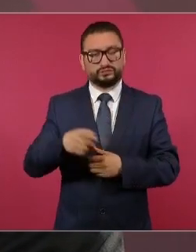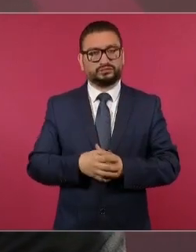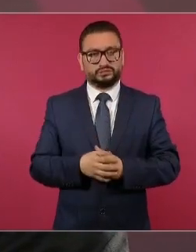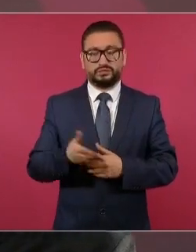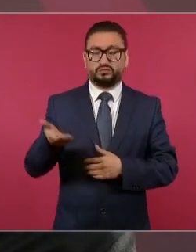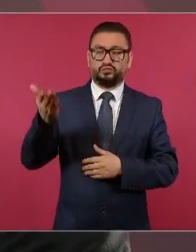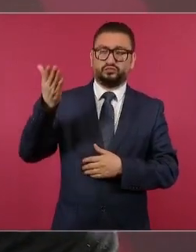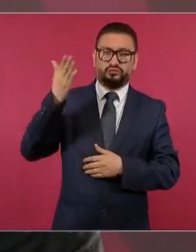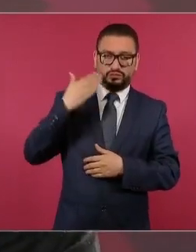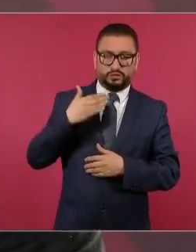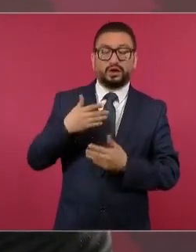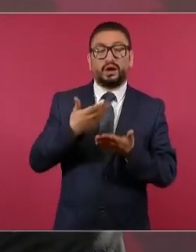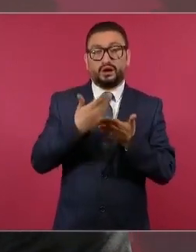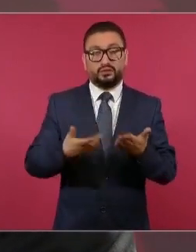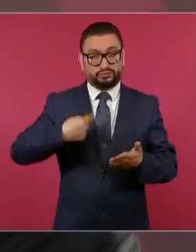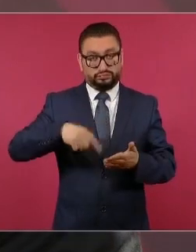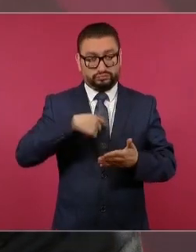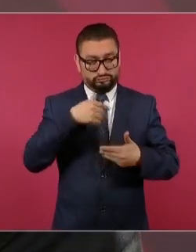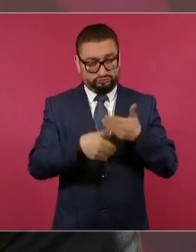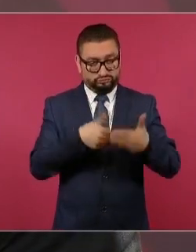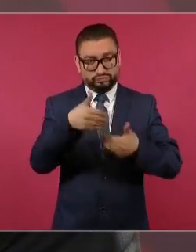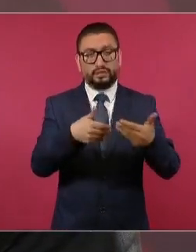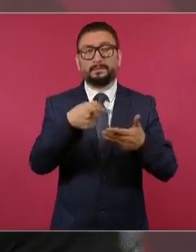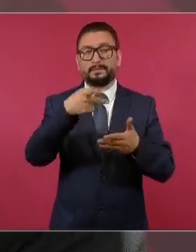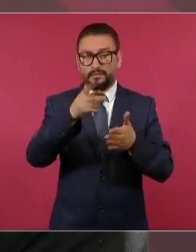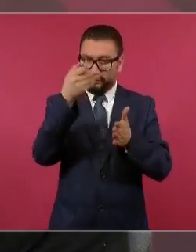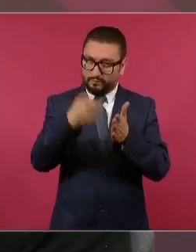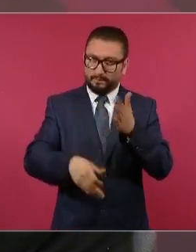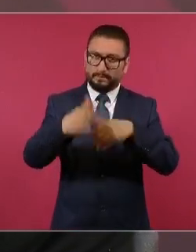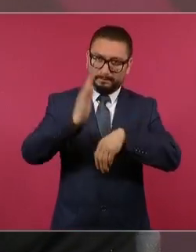Entonces, hemos avanzado, pero falta más.